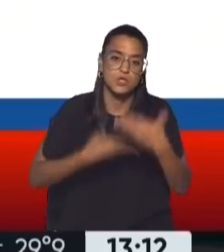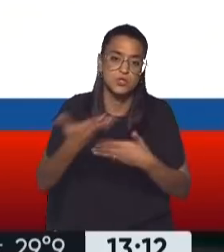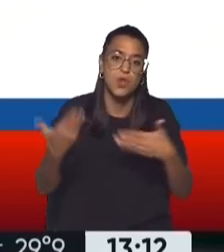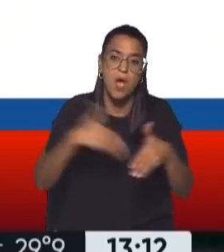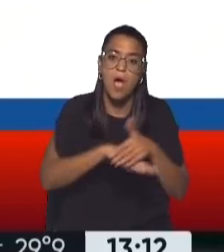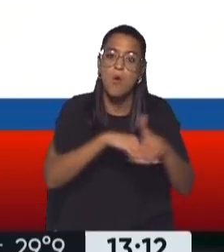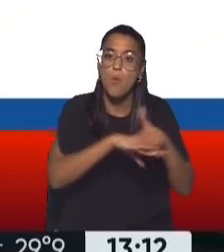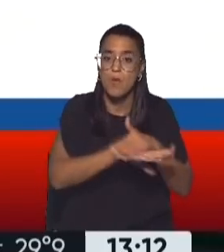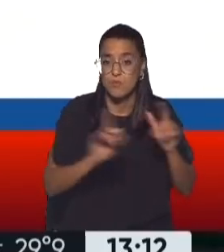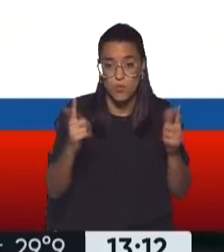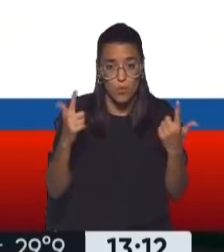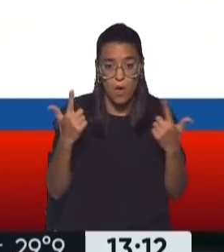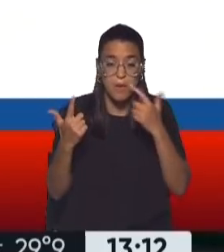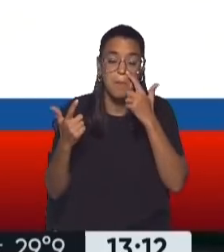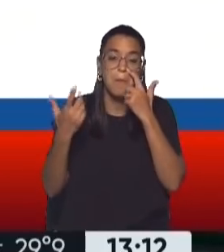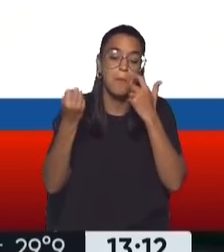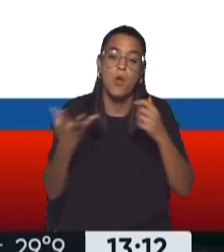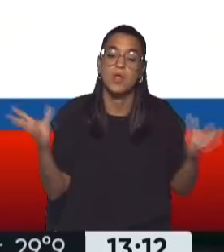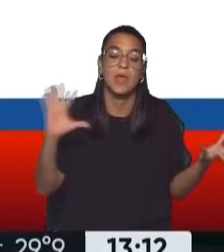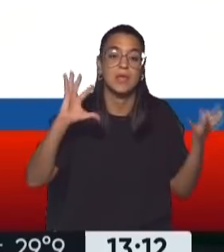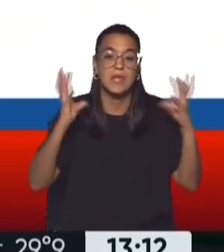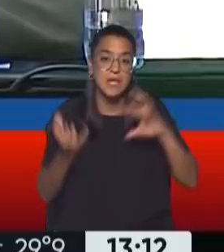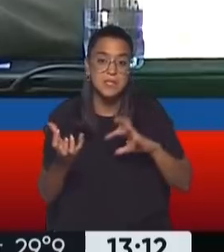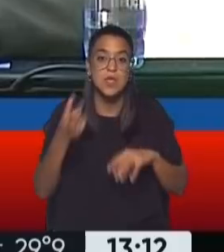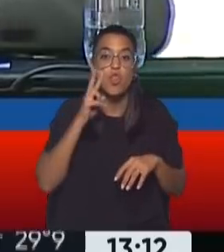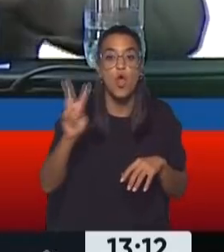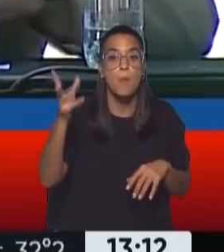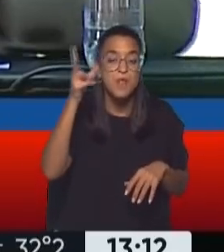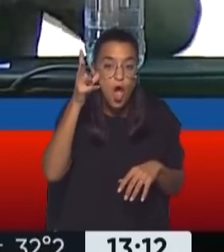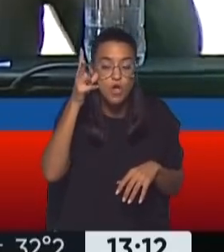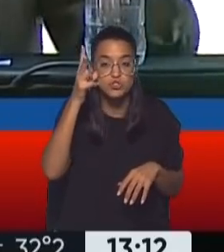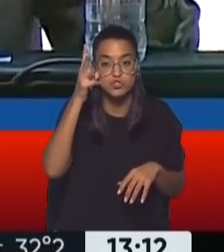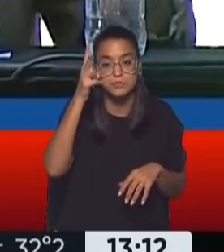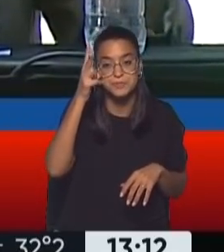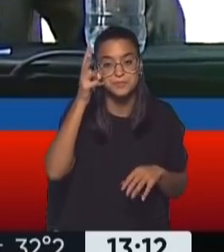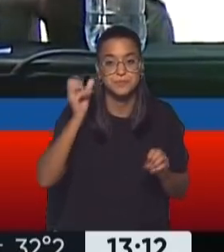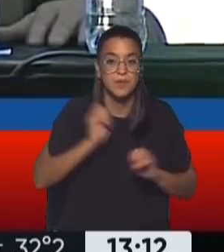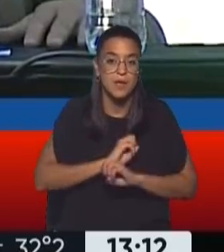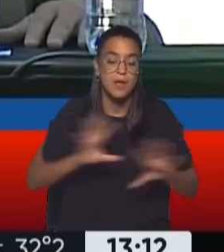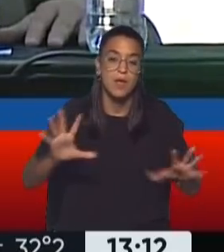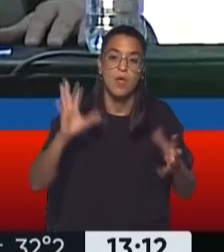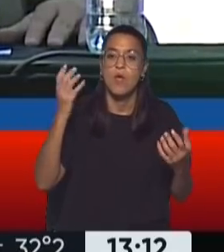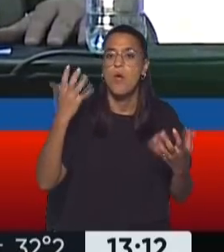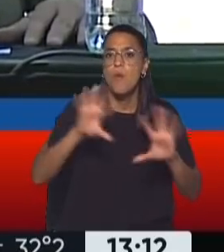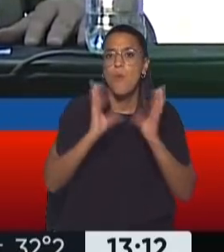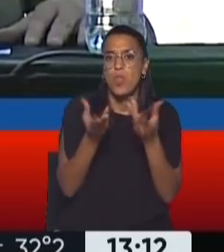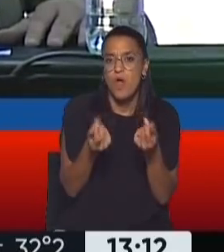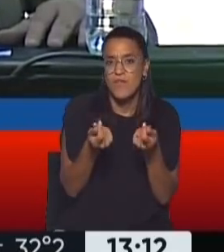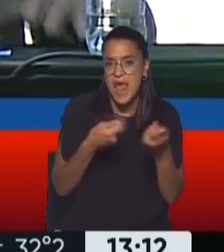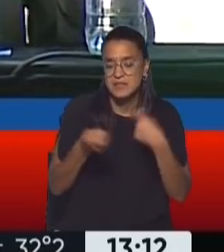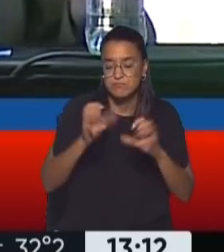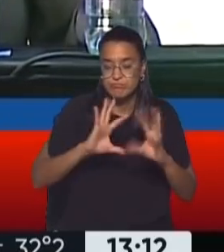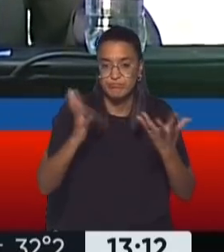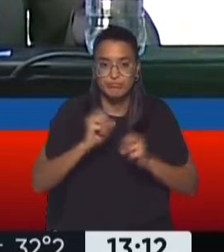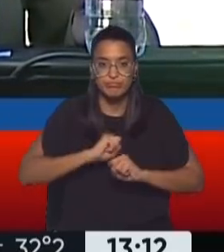acumulación ya no existía, porque la crisis del 2008 había hecho estallar el mundo financiero, y por